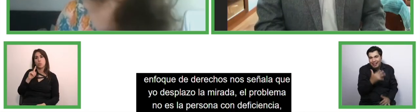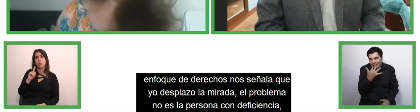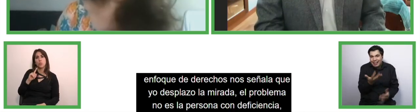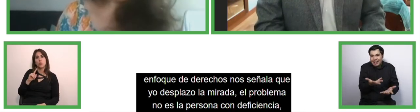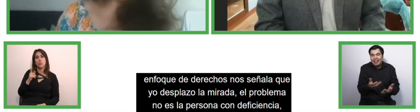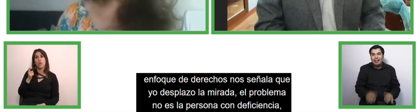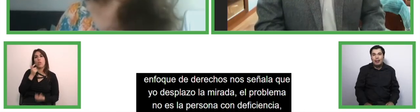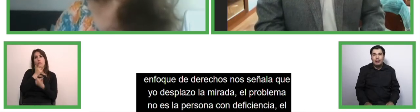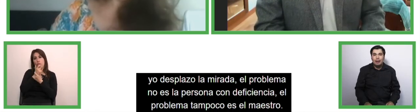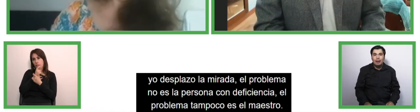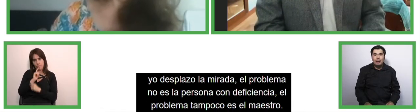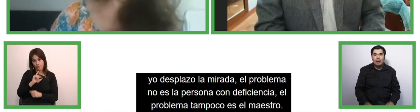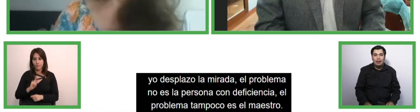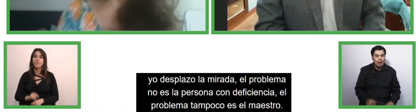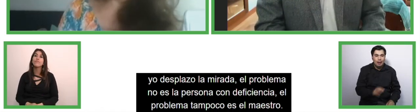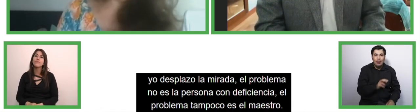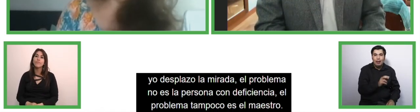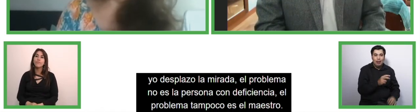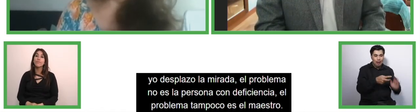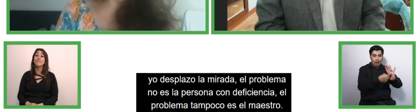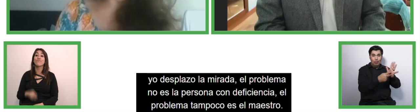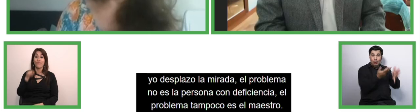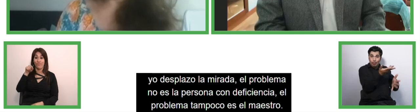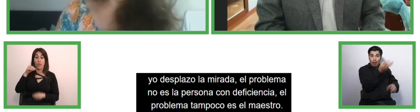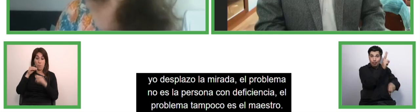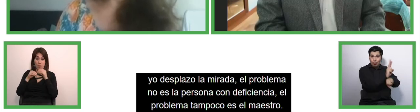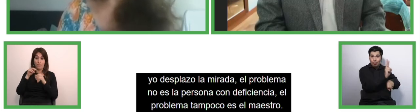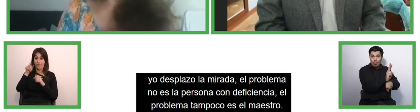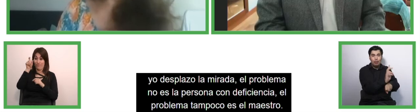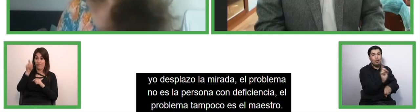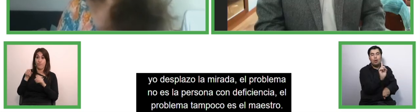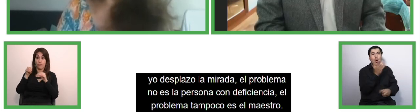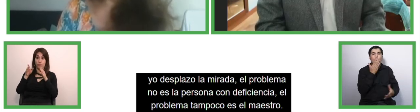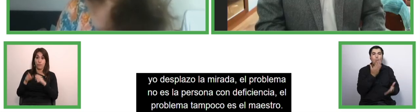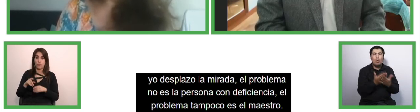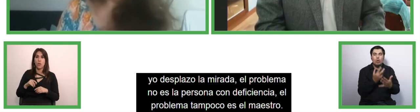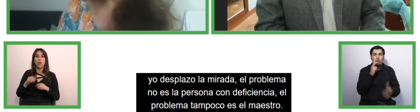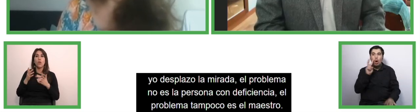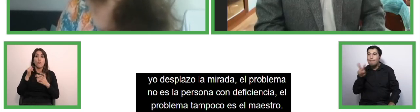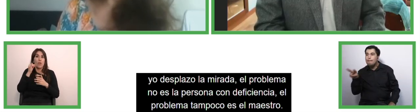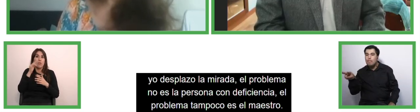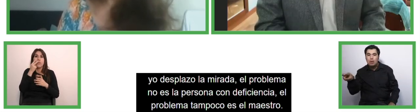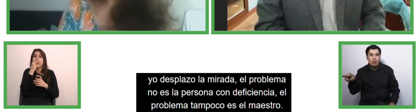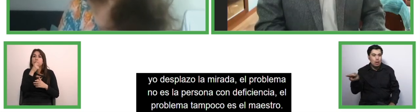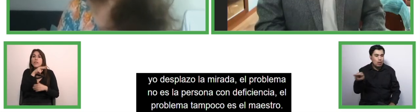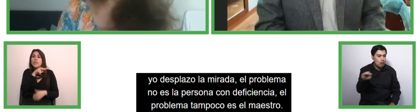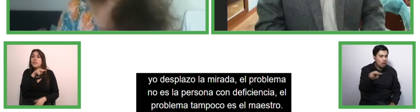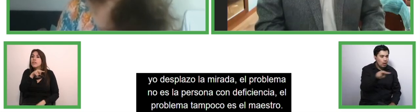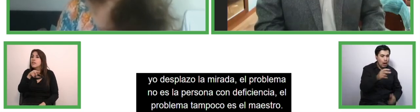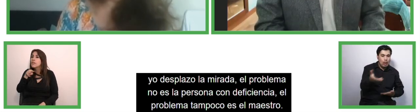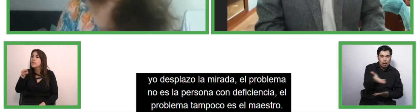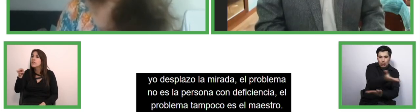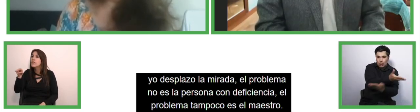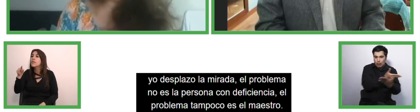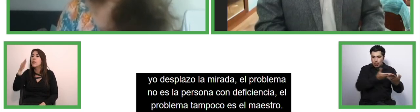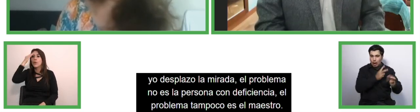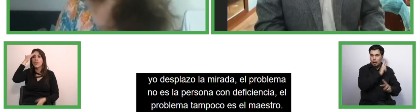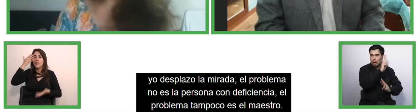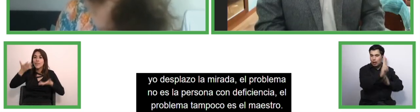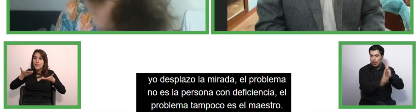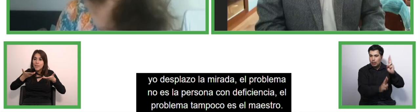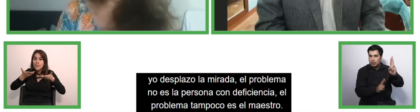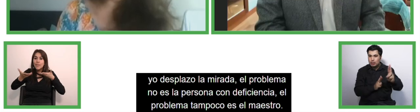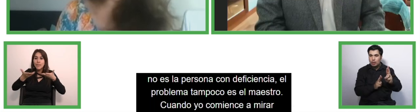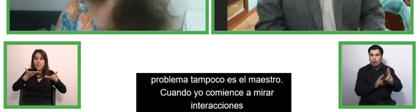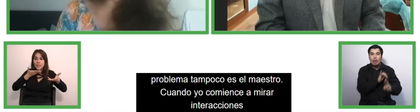No, el problema tampoco es el maestro. Entonces, cuando yo comienzo a mirar interacciones, relaciones y el producto de la